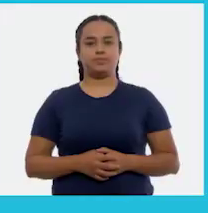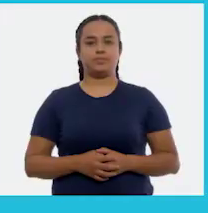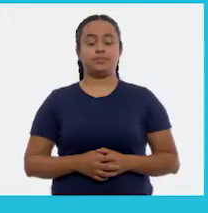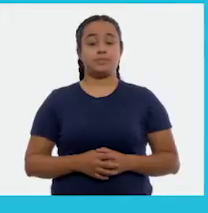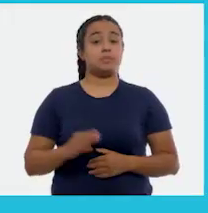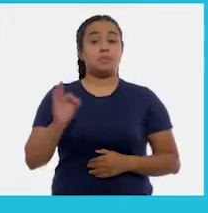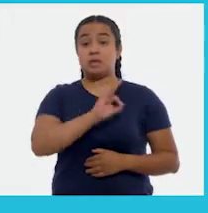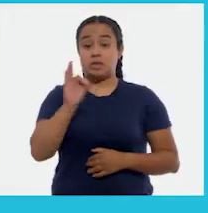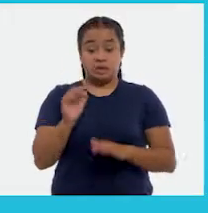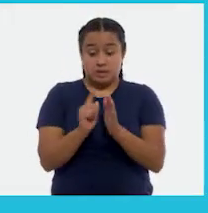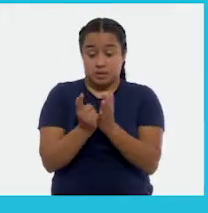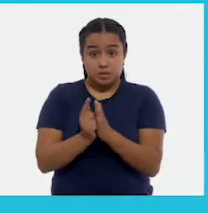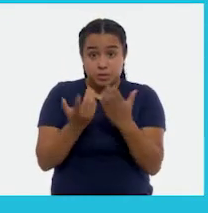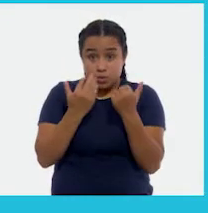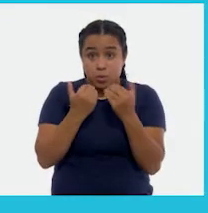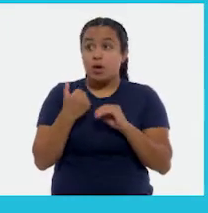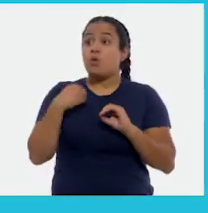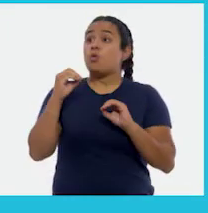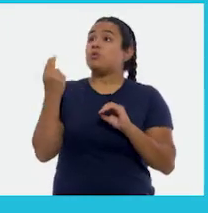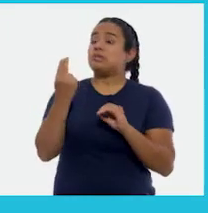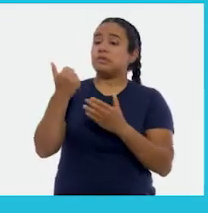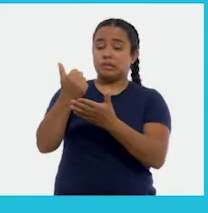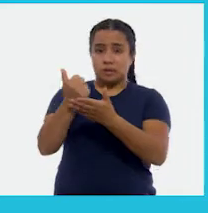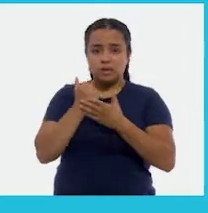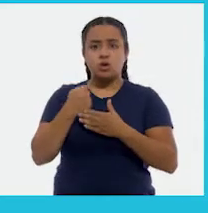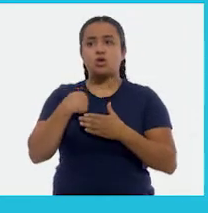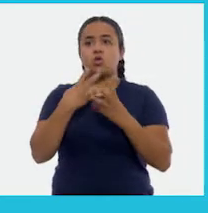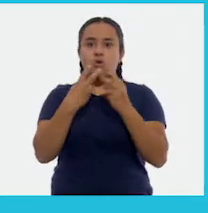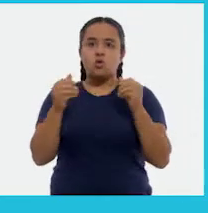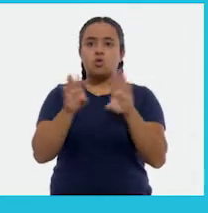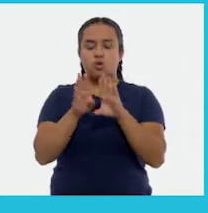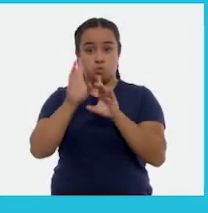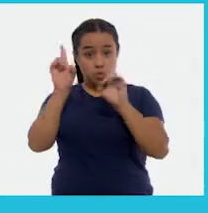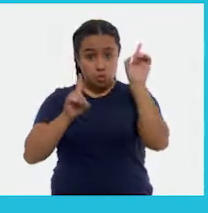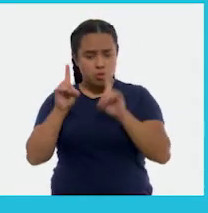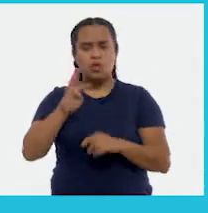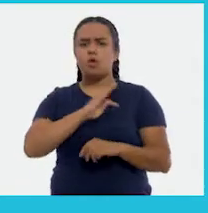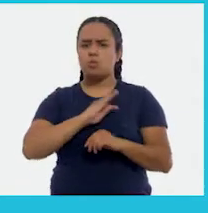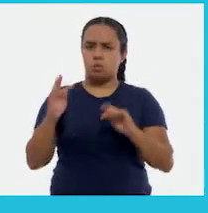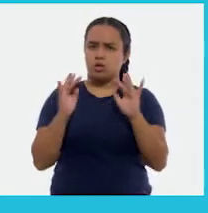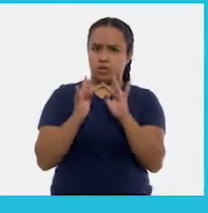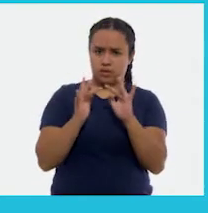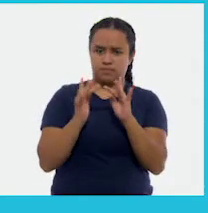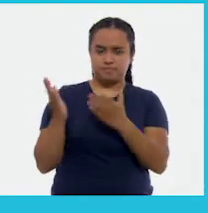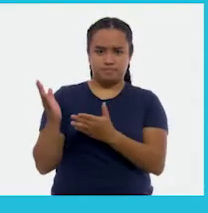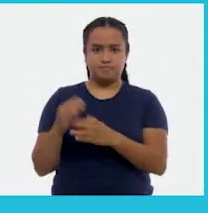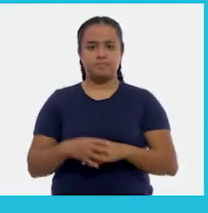Si no tienes el libro de texto o necesitas ayuda para resolver tus dudas, contáctanos.